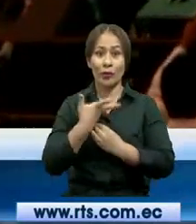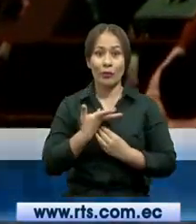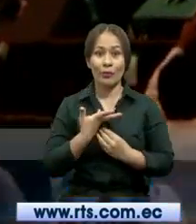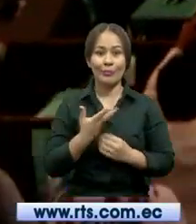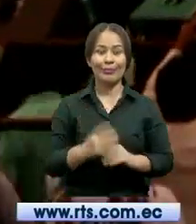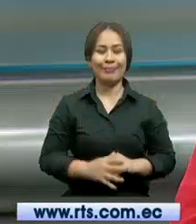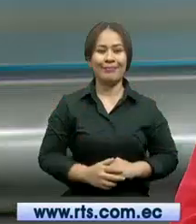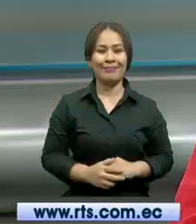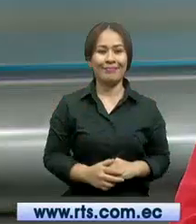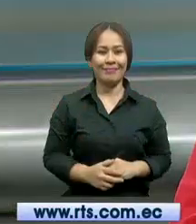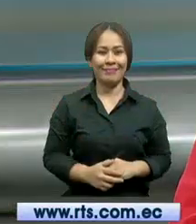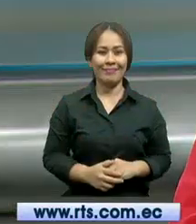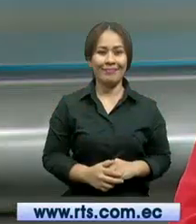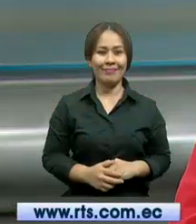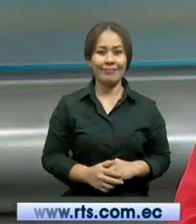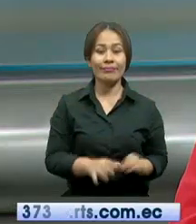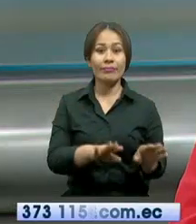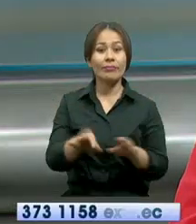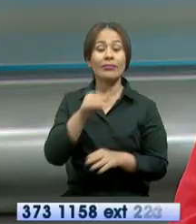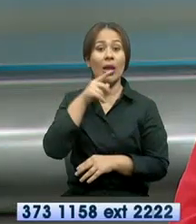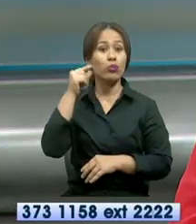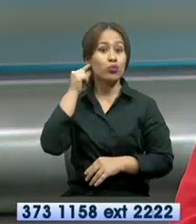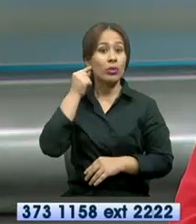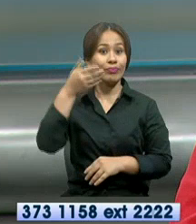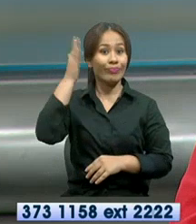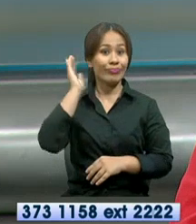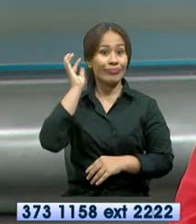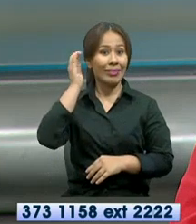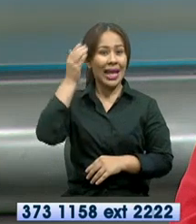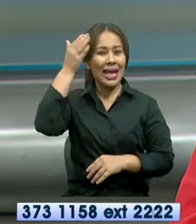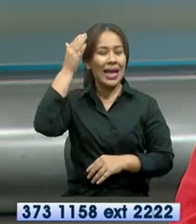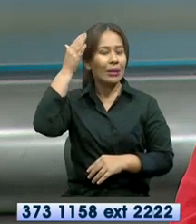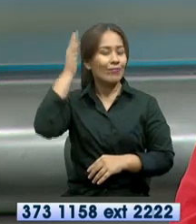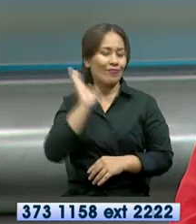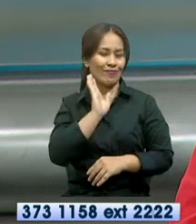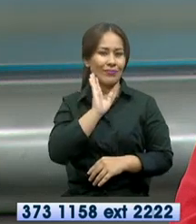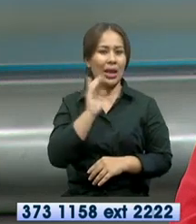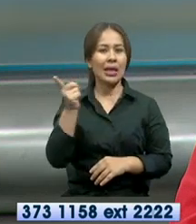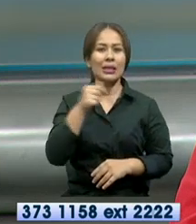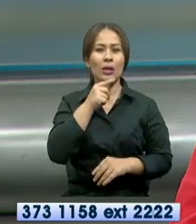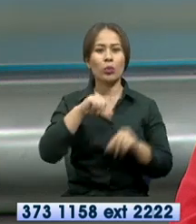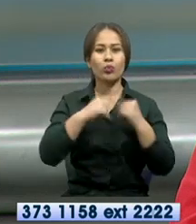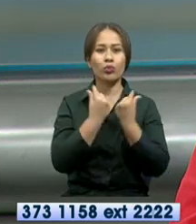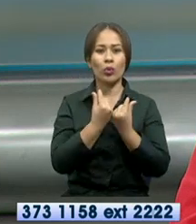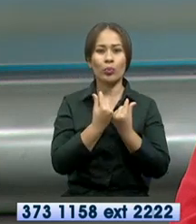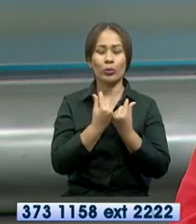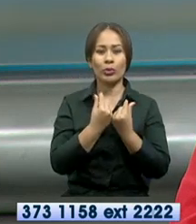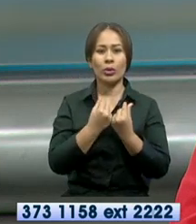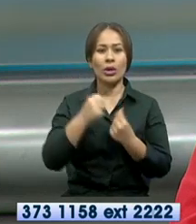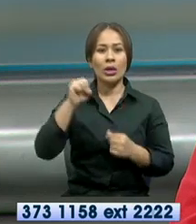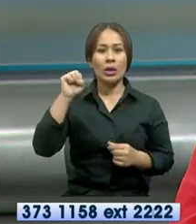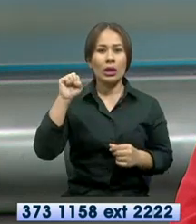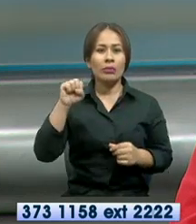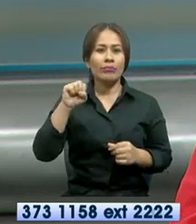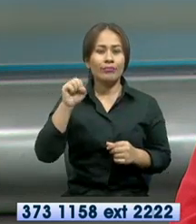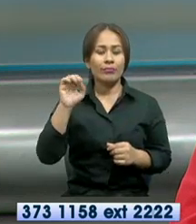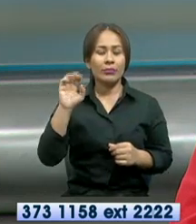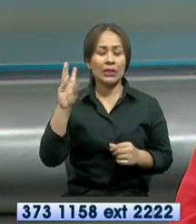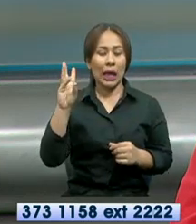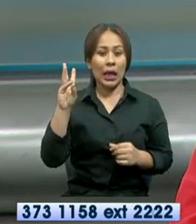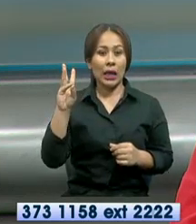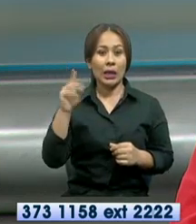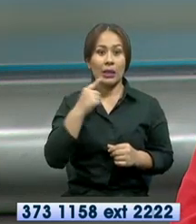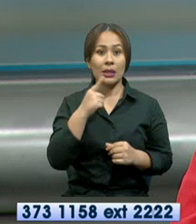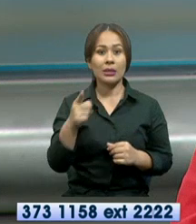Urbina. La candidata presidencial por el Partido Social Cristiano, Cintia Viteri, continúa con sus actividades de